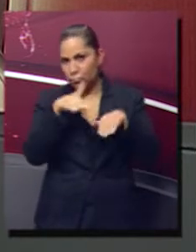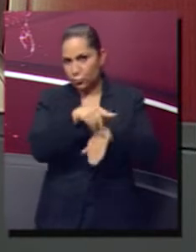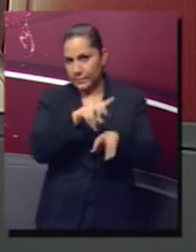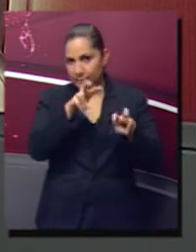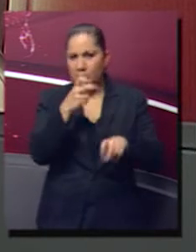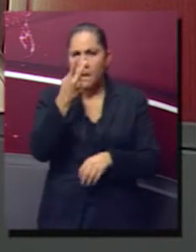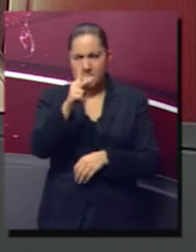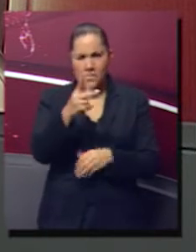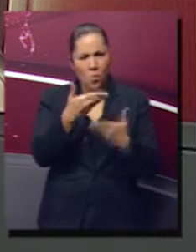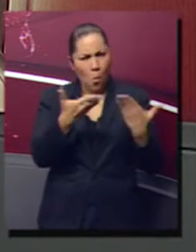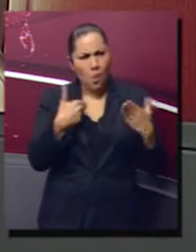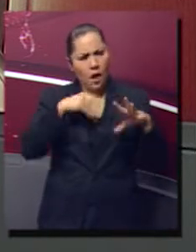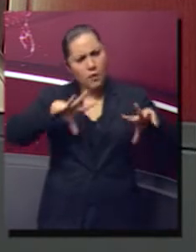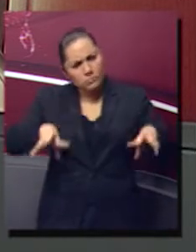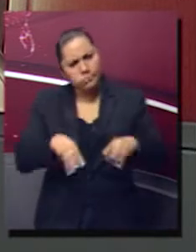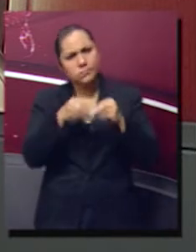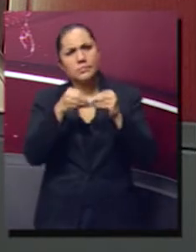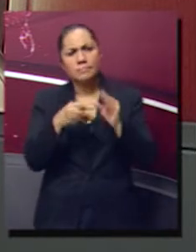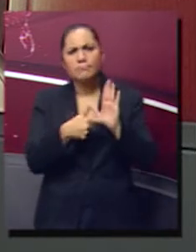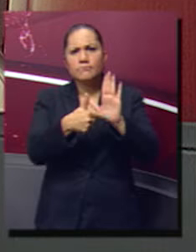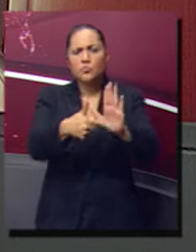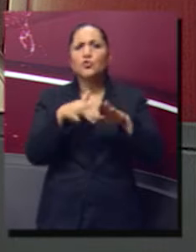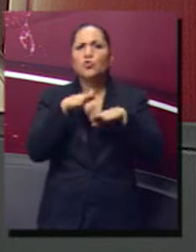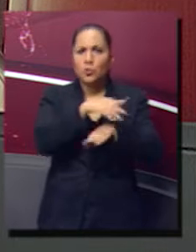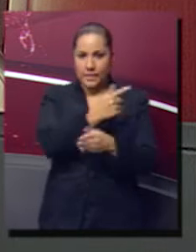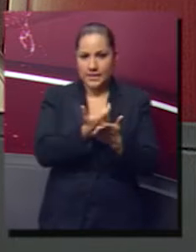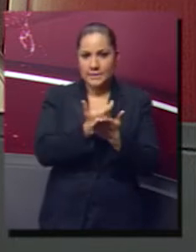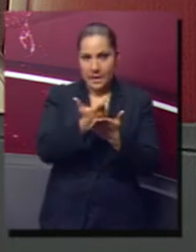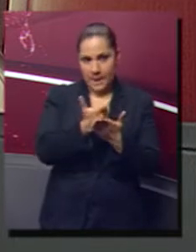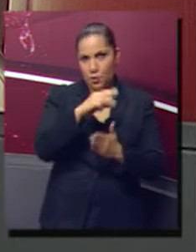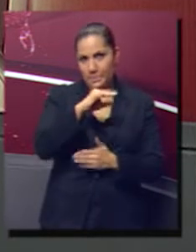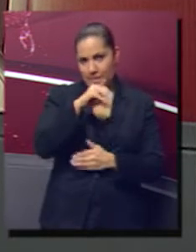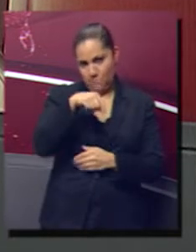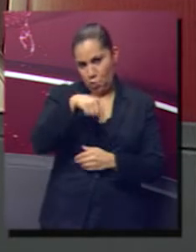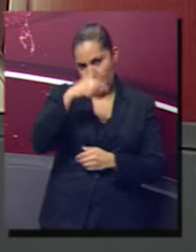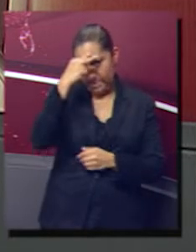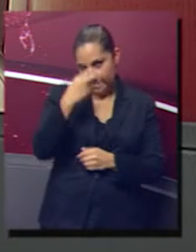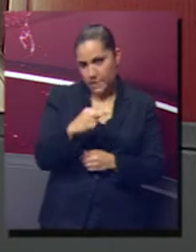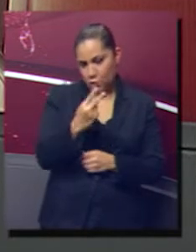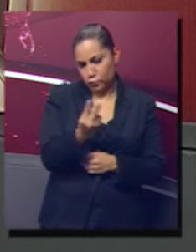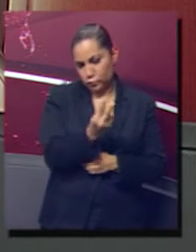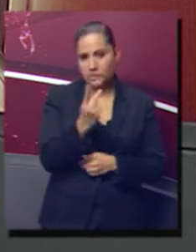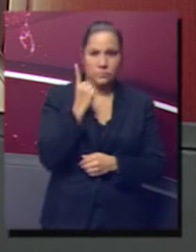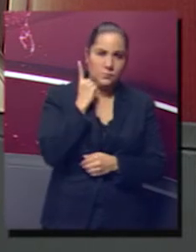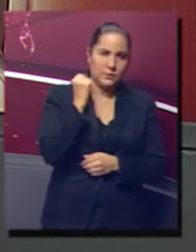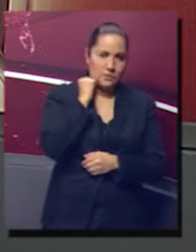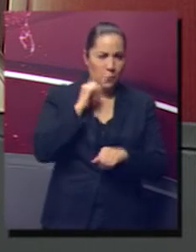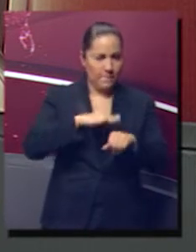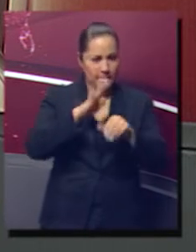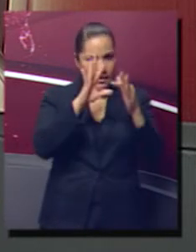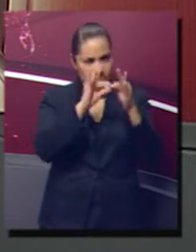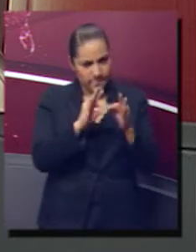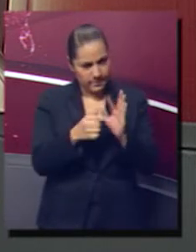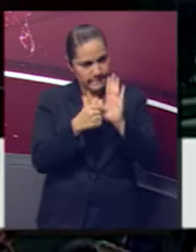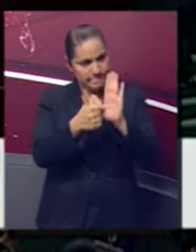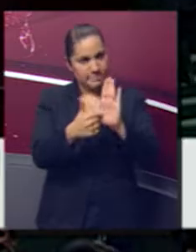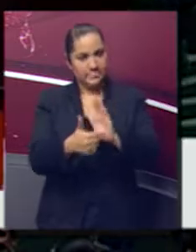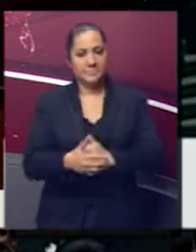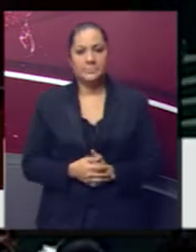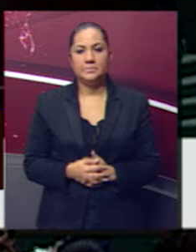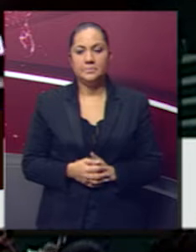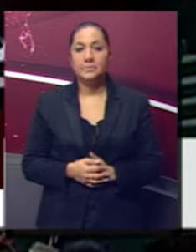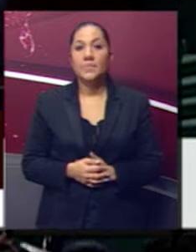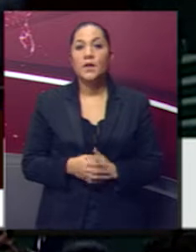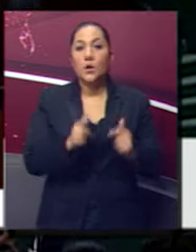la situación del salario mínimo en México dentro de ambas cámaras del Congreso de la Unión? Estos son los detalles.